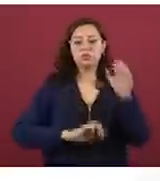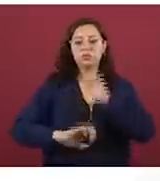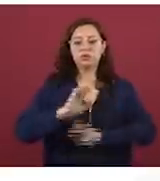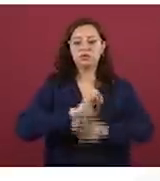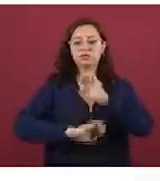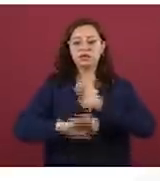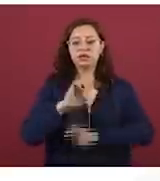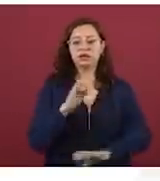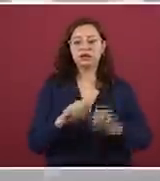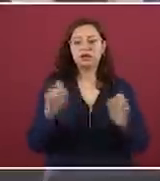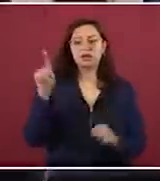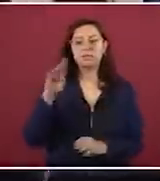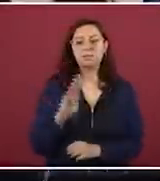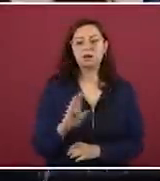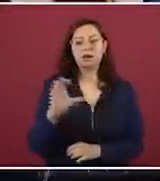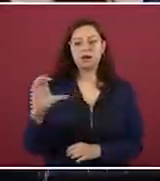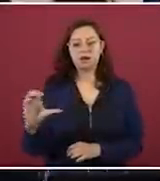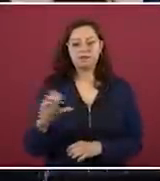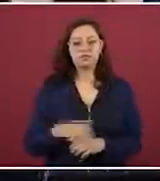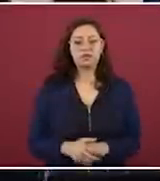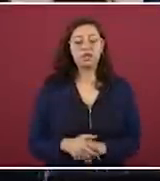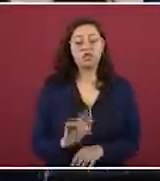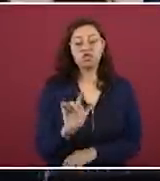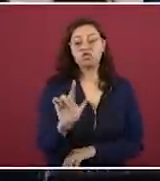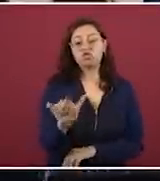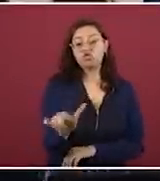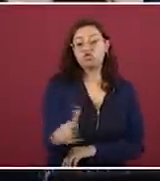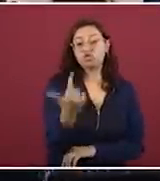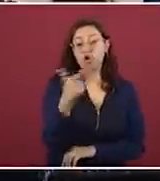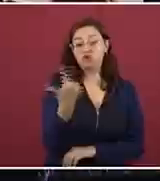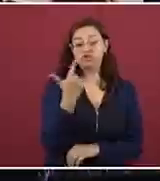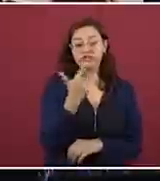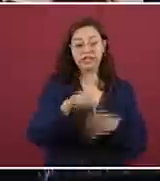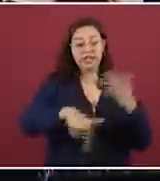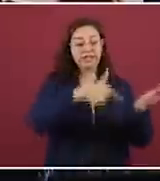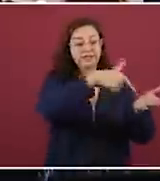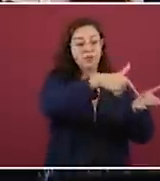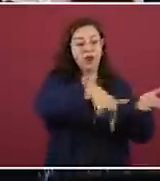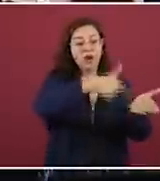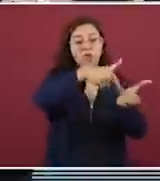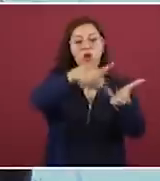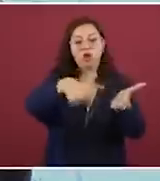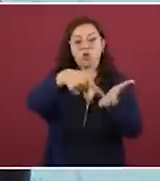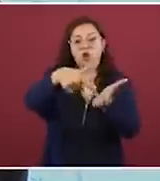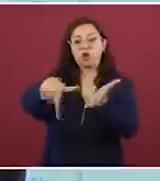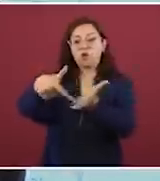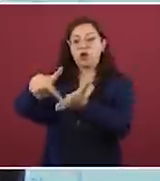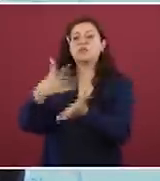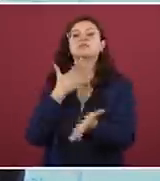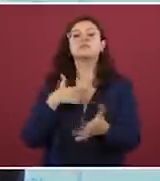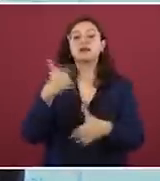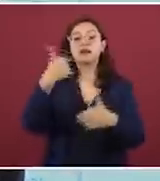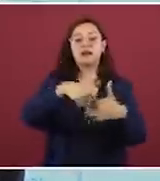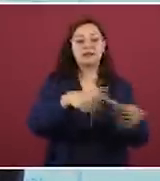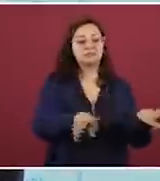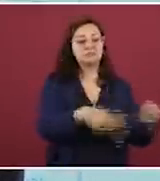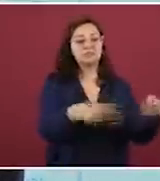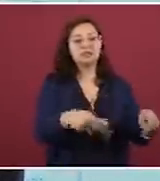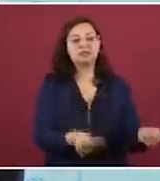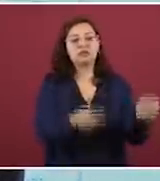Mexicali, Baja California. Estas 12 gasolineras ya son merecedoras de una multa que está en proceso